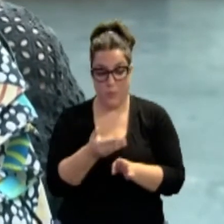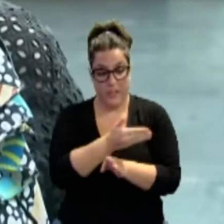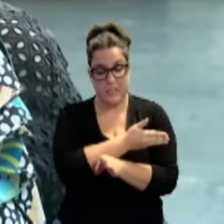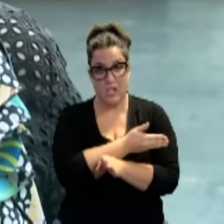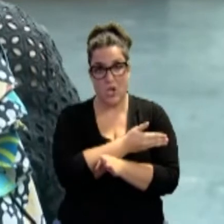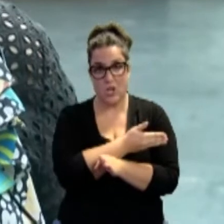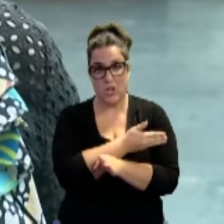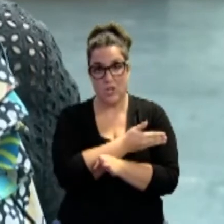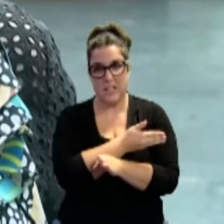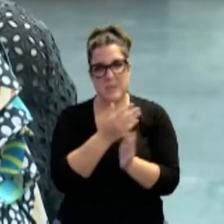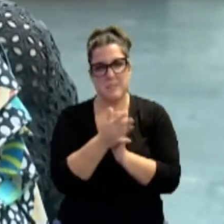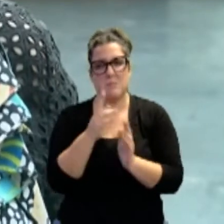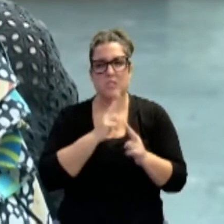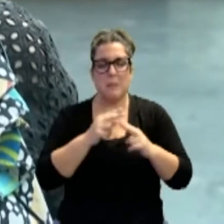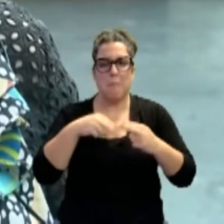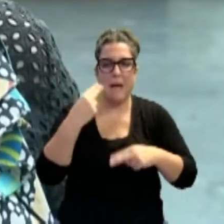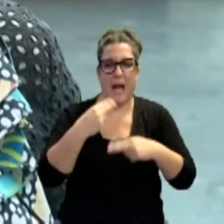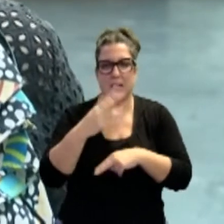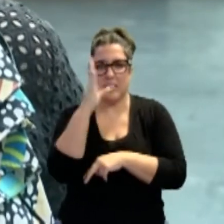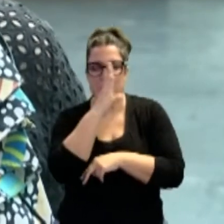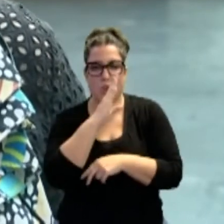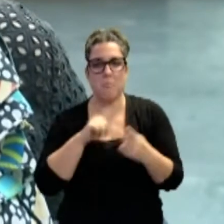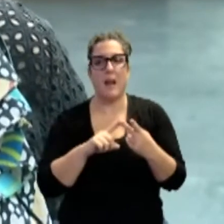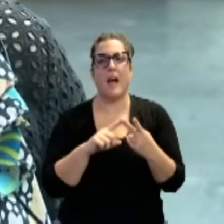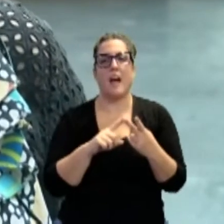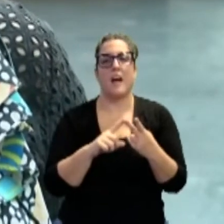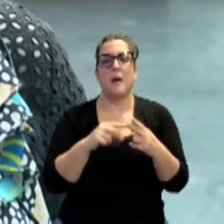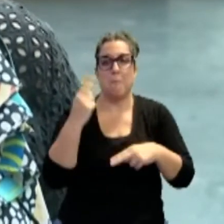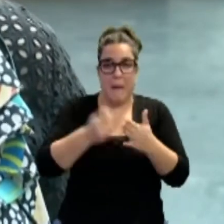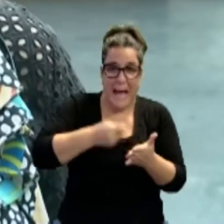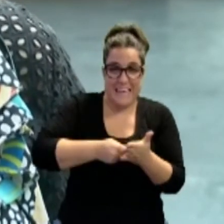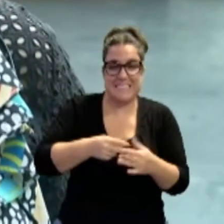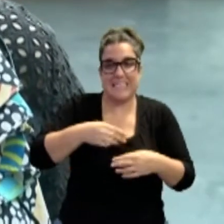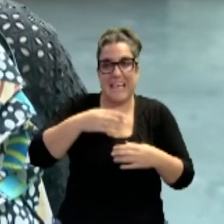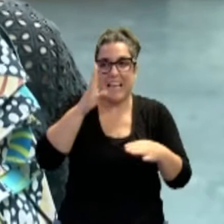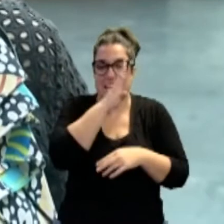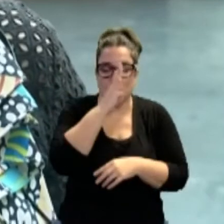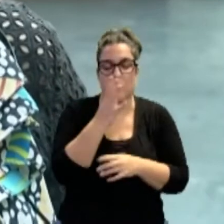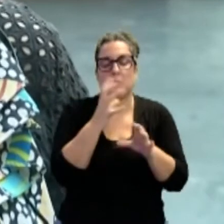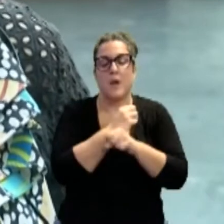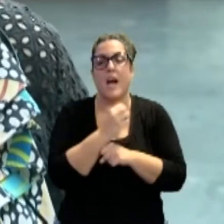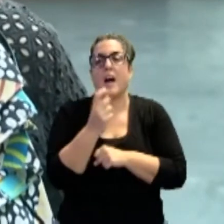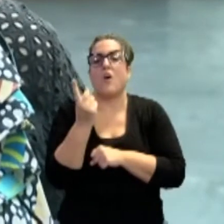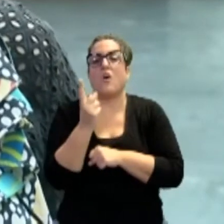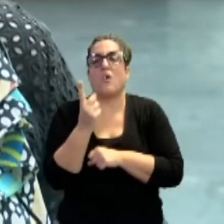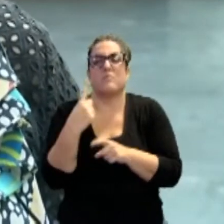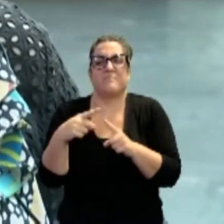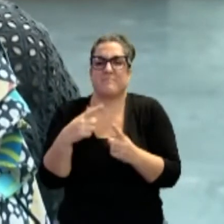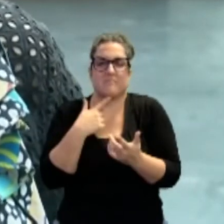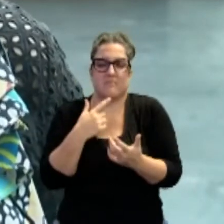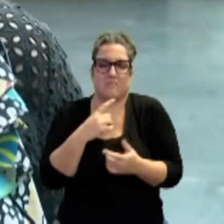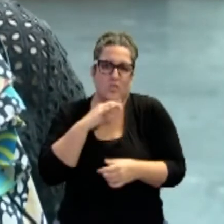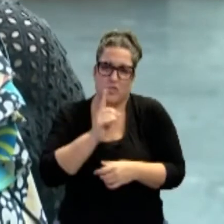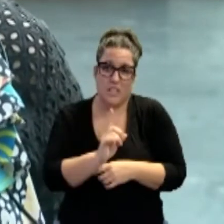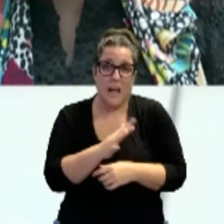los peajes en la sombra y esa reducción de ingresos no es suficiente, no es suficiente hacerlo todo con deuda, además de que Europa, no me cabe